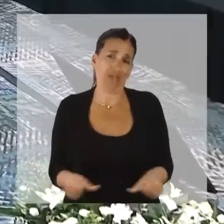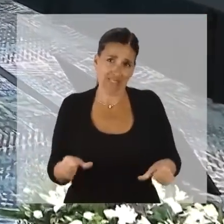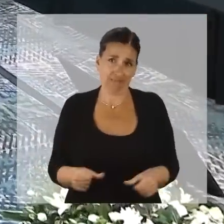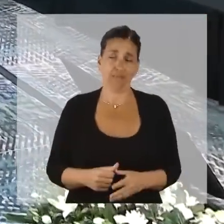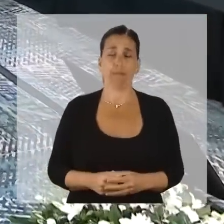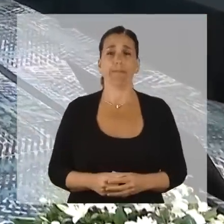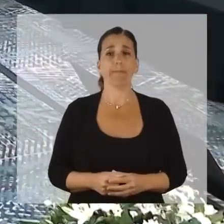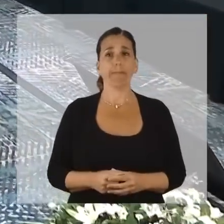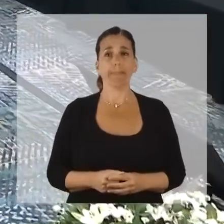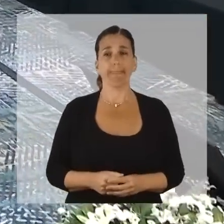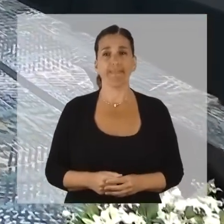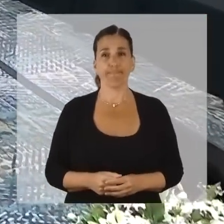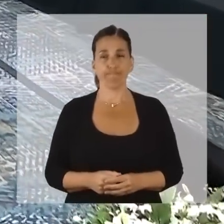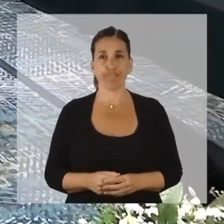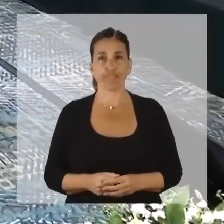práctica